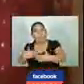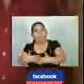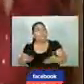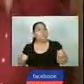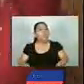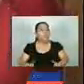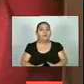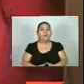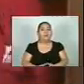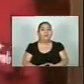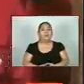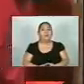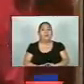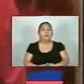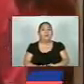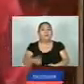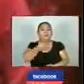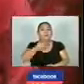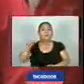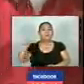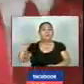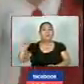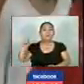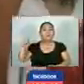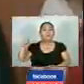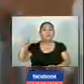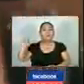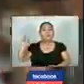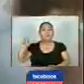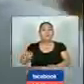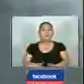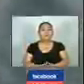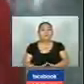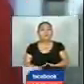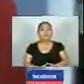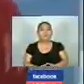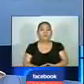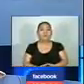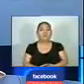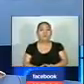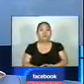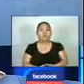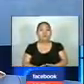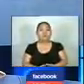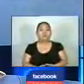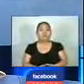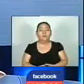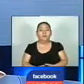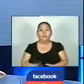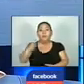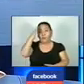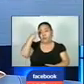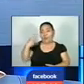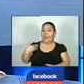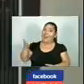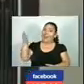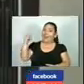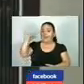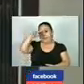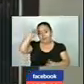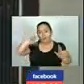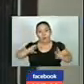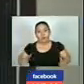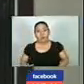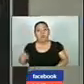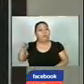procesos judiciales. Aldair Cadeo, Noticiero Hechos. Y otra exfuncionaria que es acusada